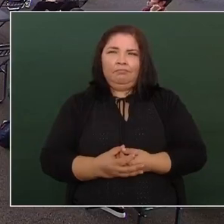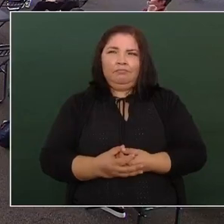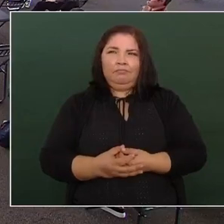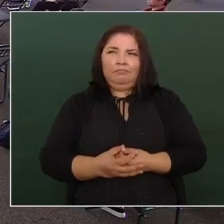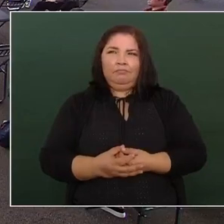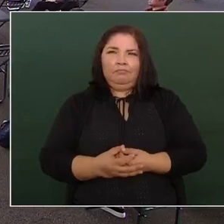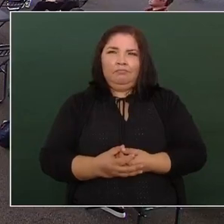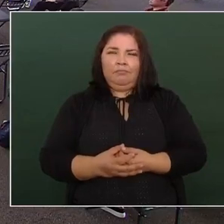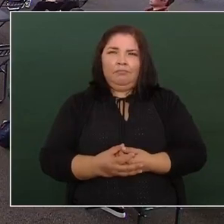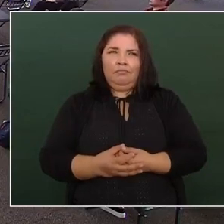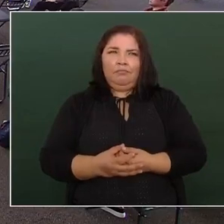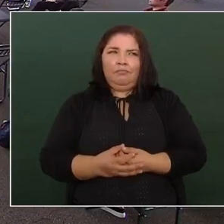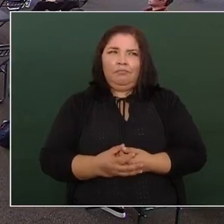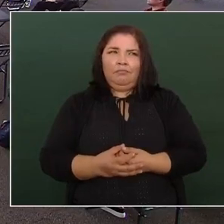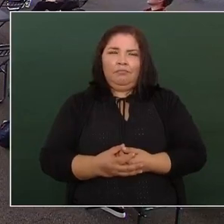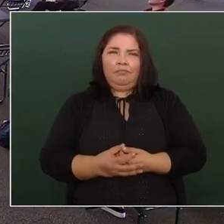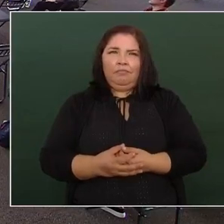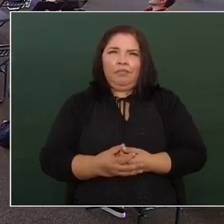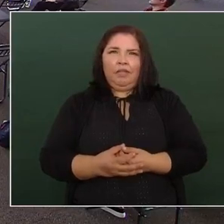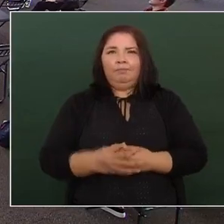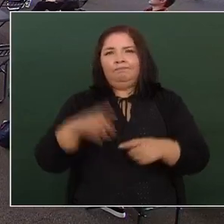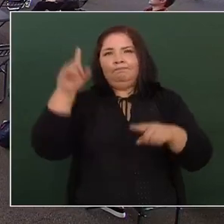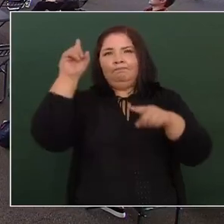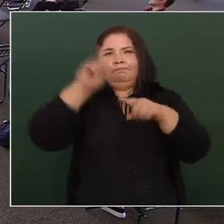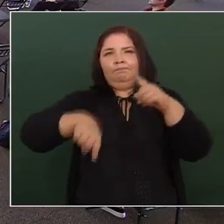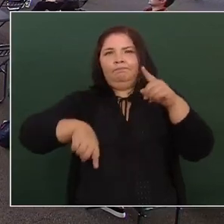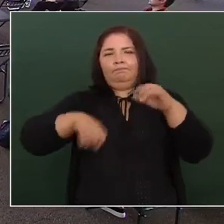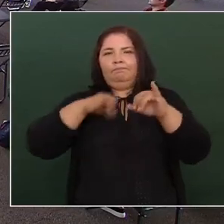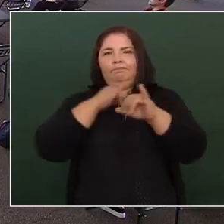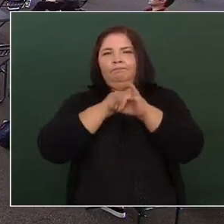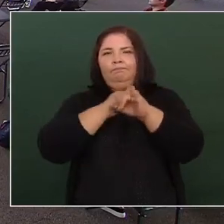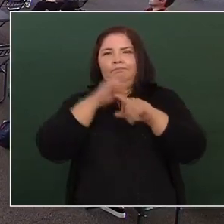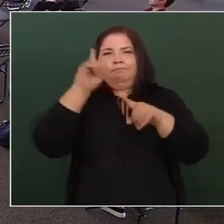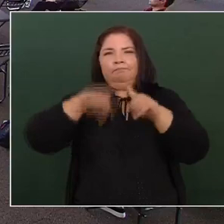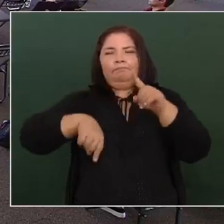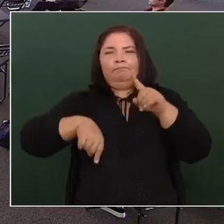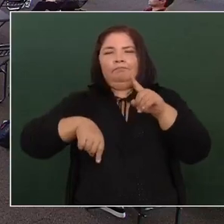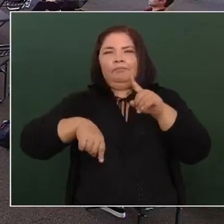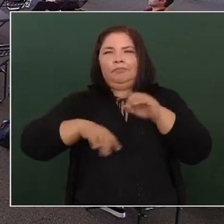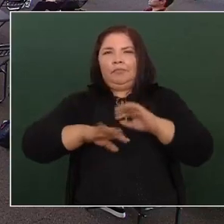Que Televisa. Ya lo bajó. Ah, ya lo bajó. Sí, pero ayer.